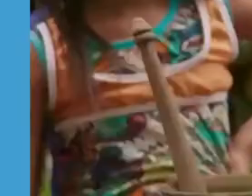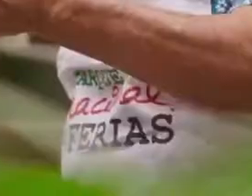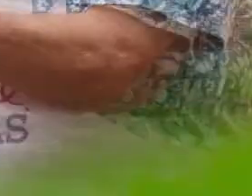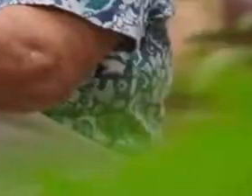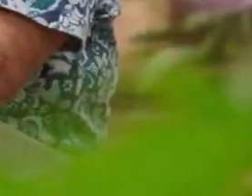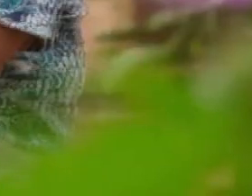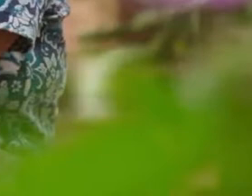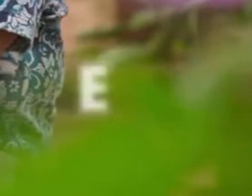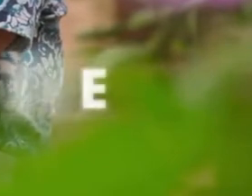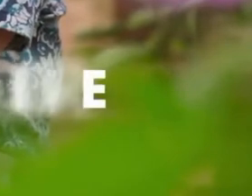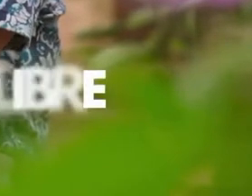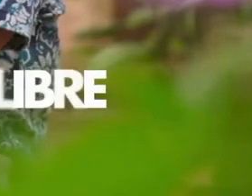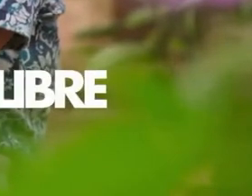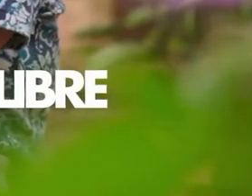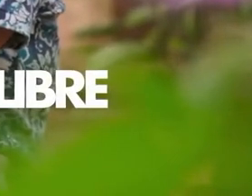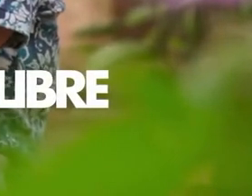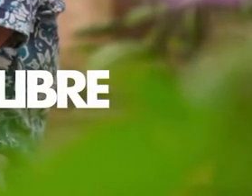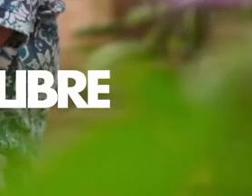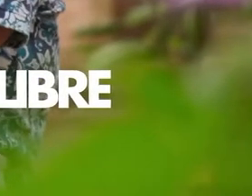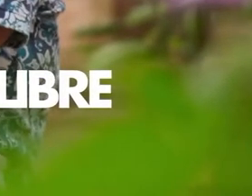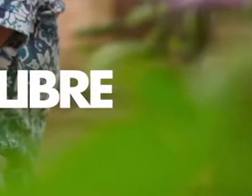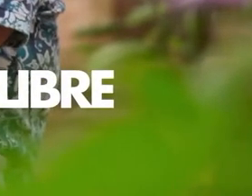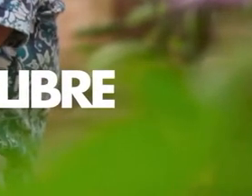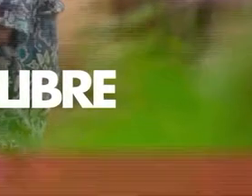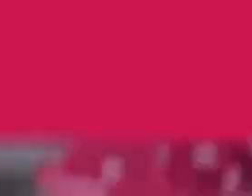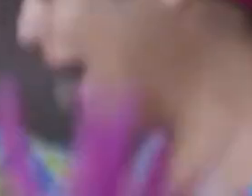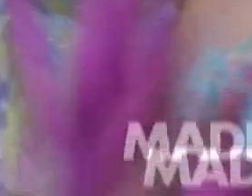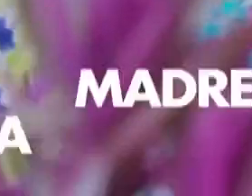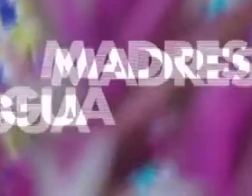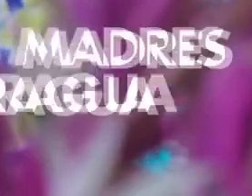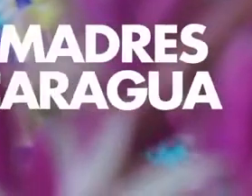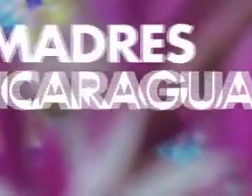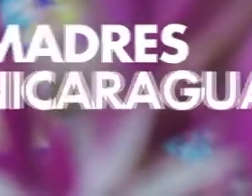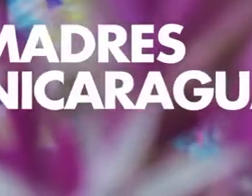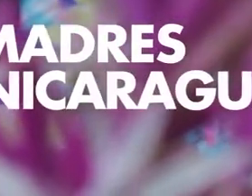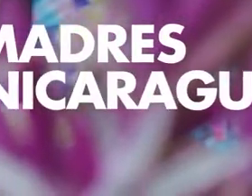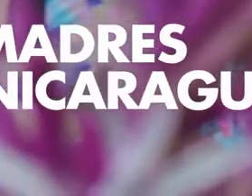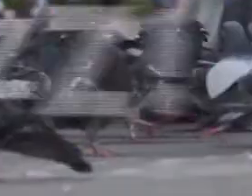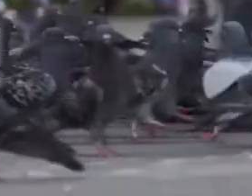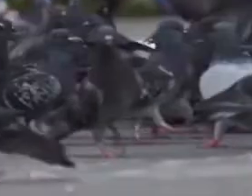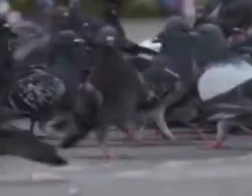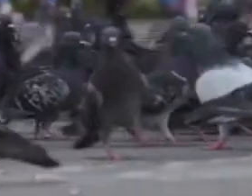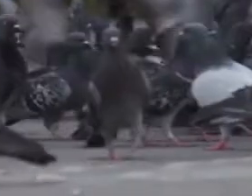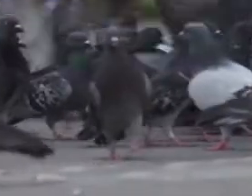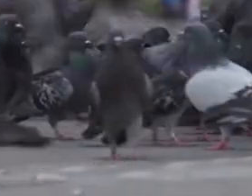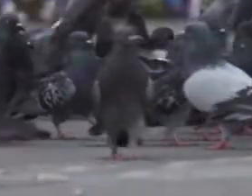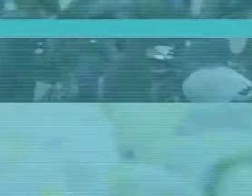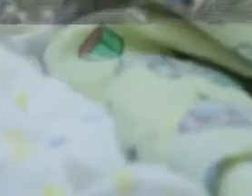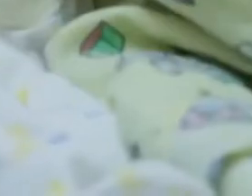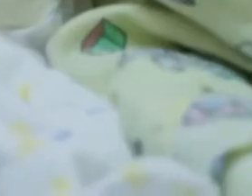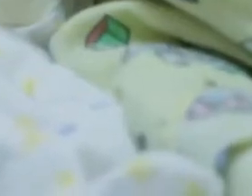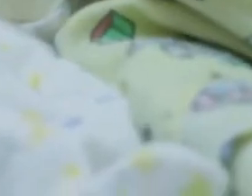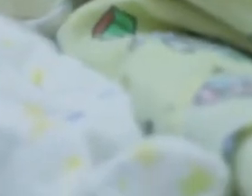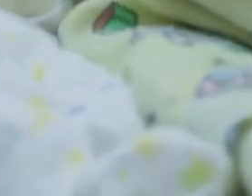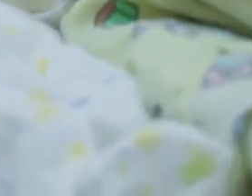Nicaragua, siempre bendita y siempre libre. Madres de Nicaragua, puro amor por la